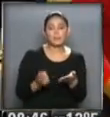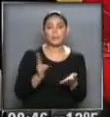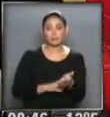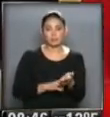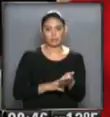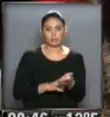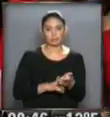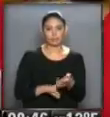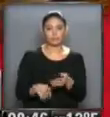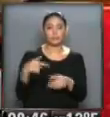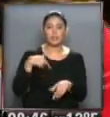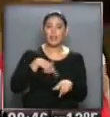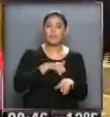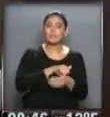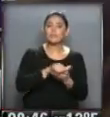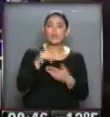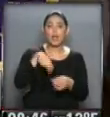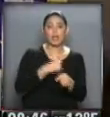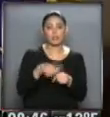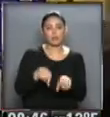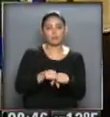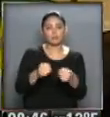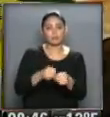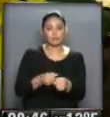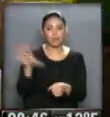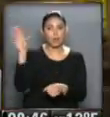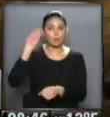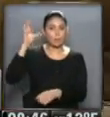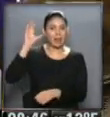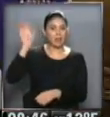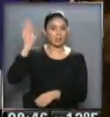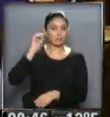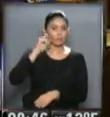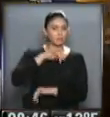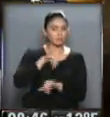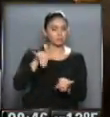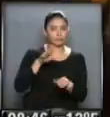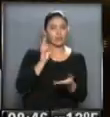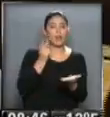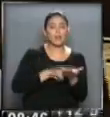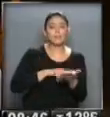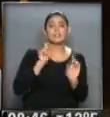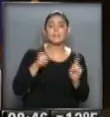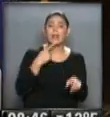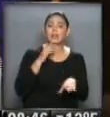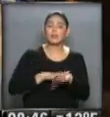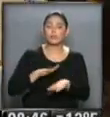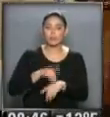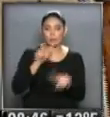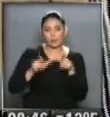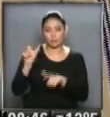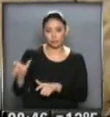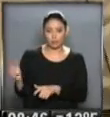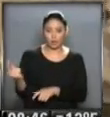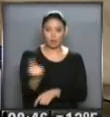que los vuelos están cancelados por los altavoces, pero también le recomiendan a la gente que no se